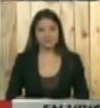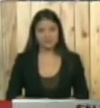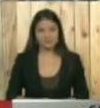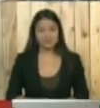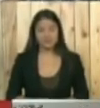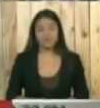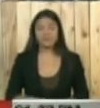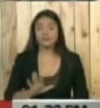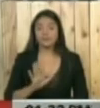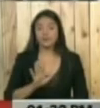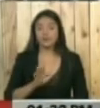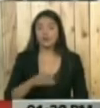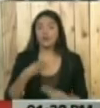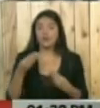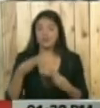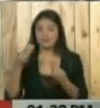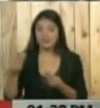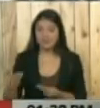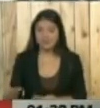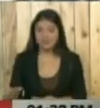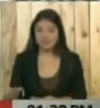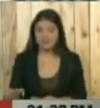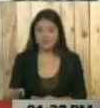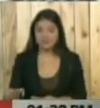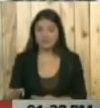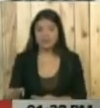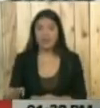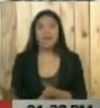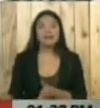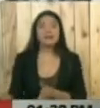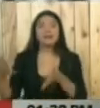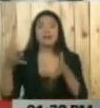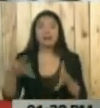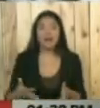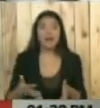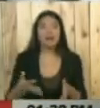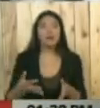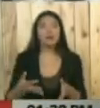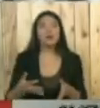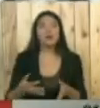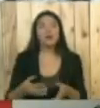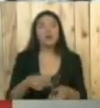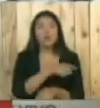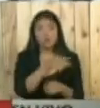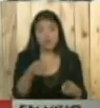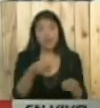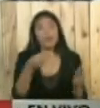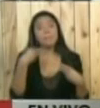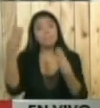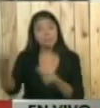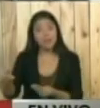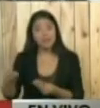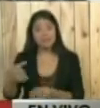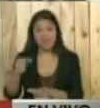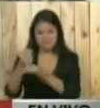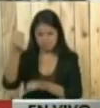Yo le voy a llevar el obsequio que le envían, el presente que le envían al hermano Nicolás